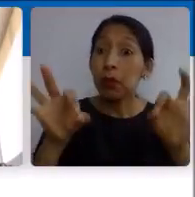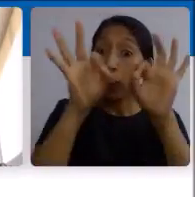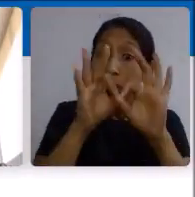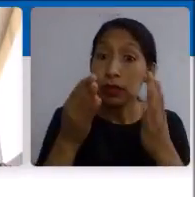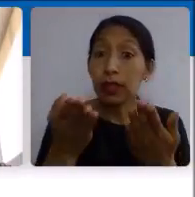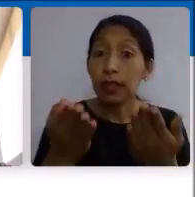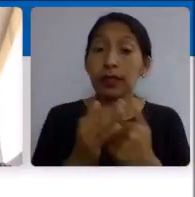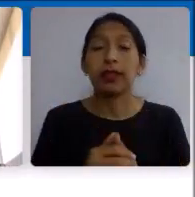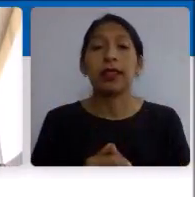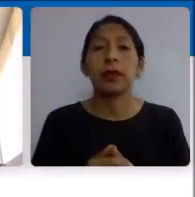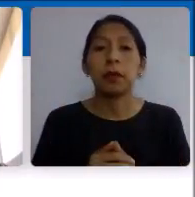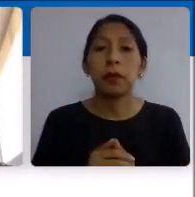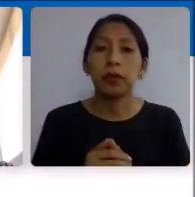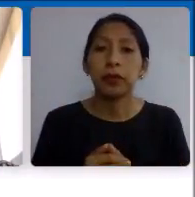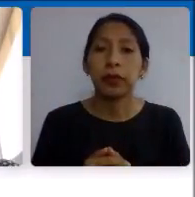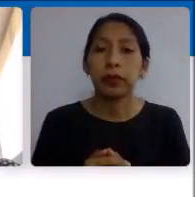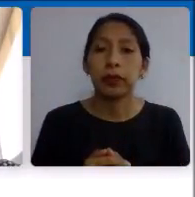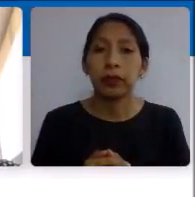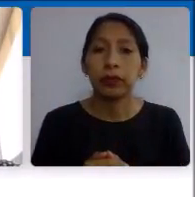también mencionar de que